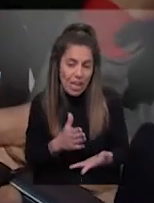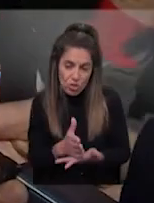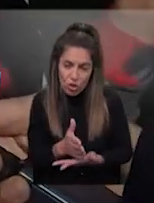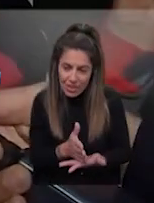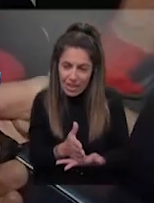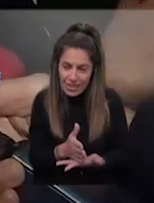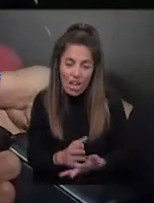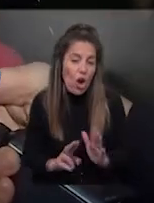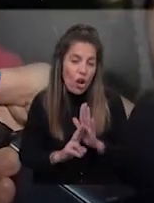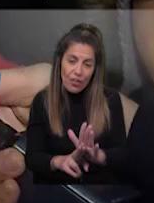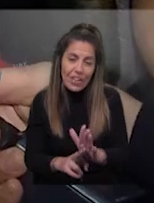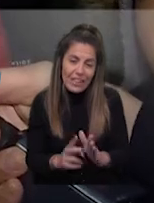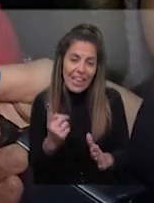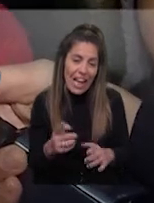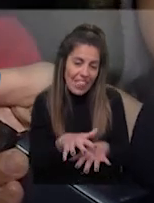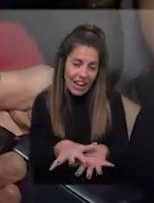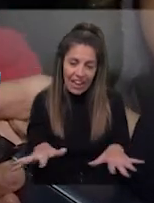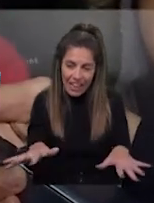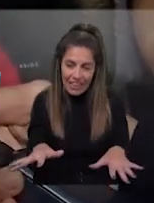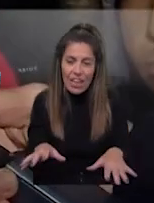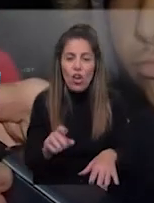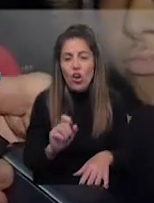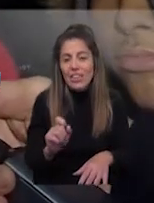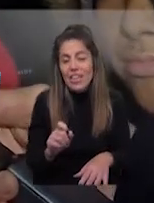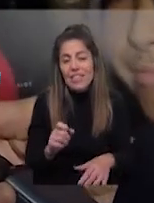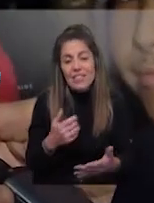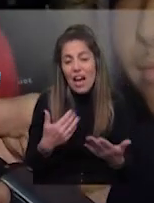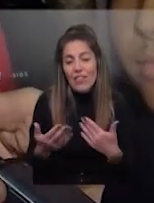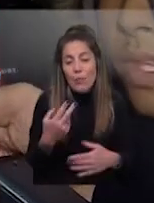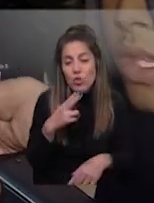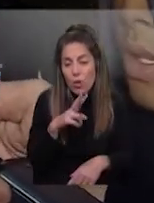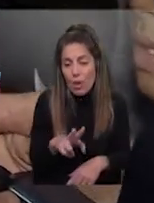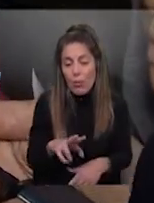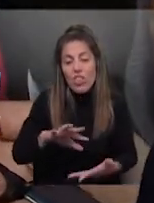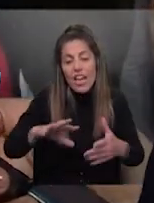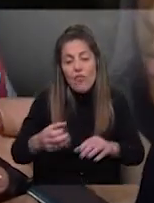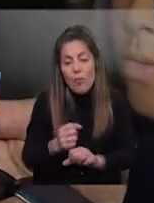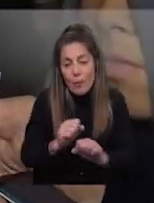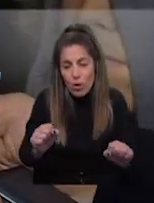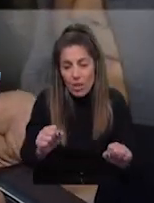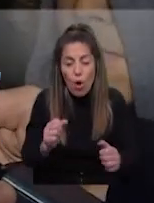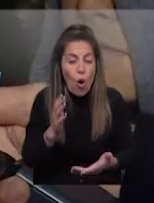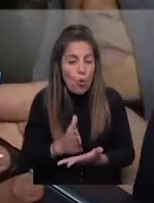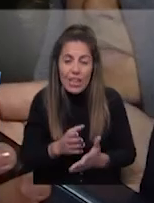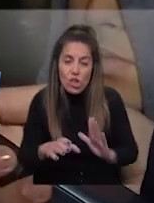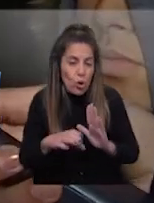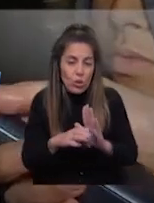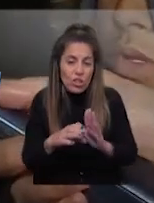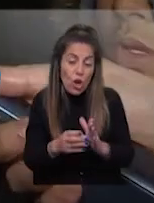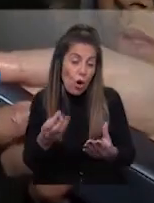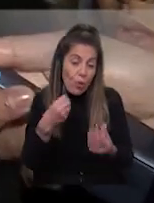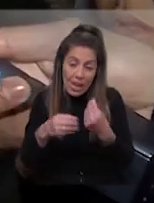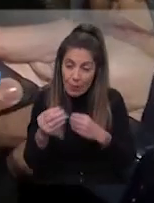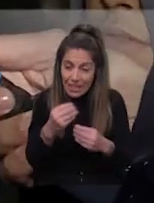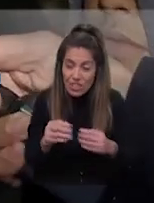son los referentes de cada red, con los cuales tratamos de ver de qué forma justamente un derecho constitucional como la